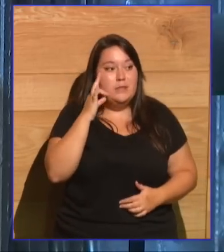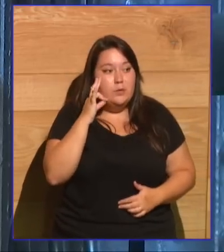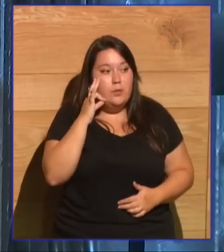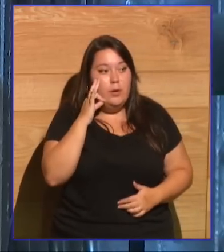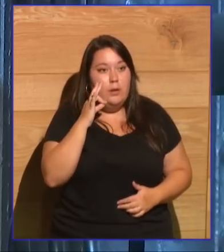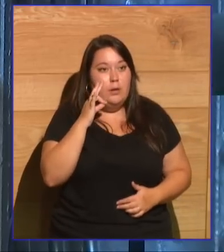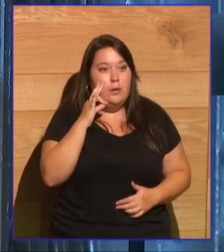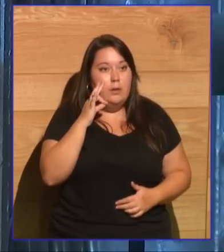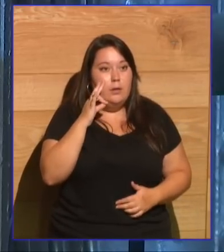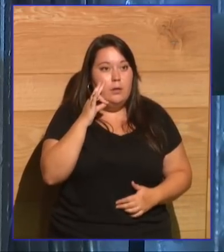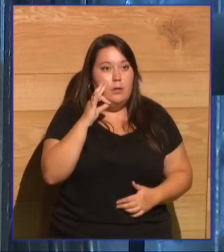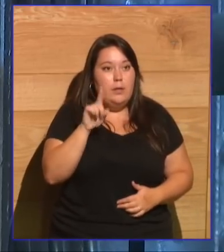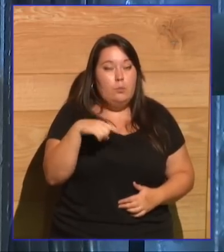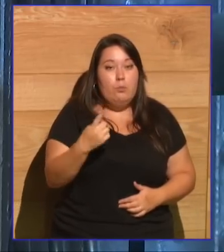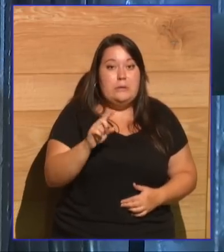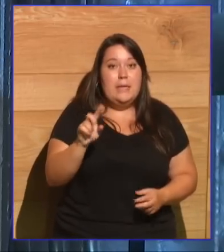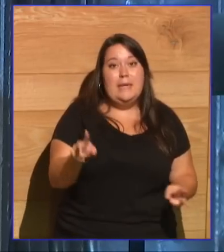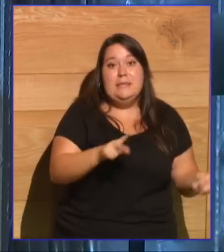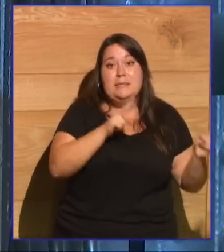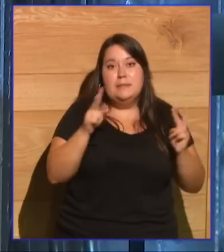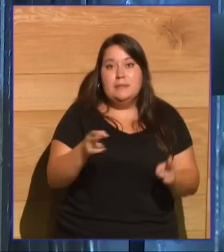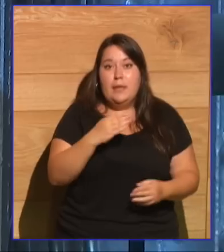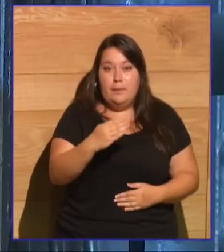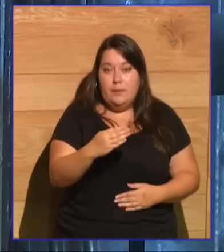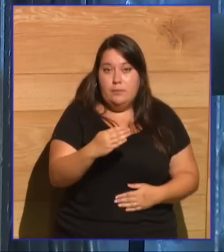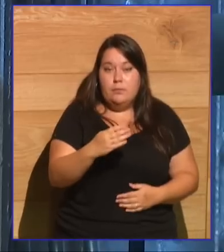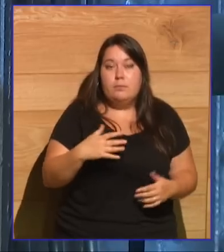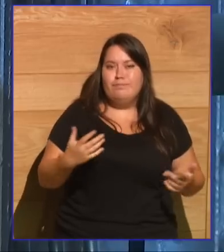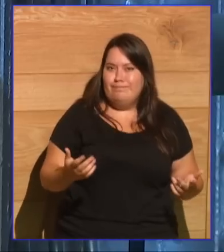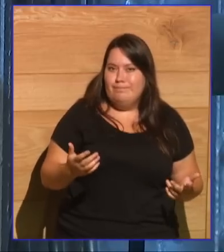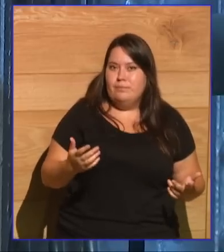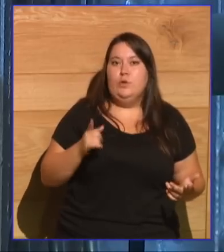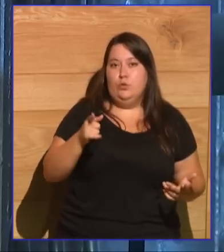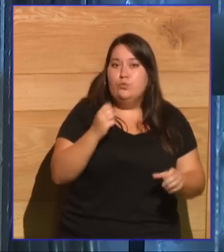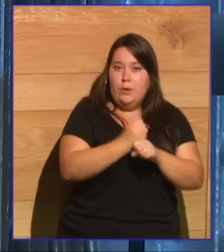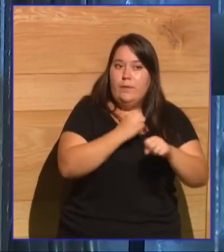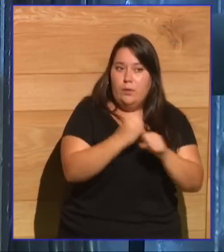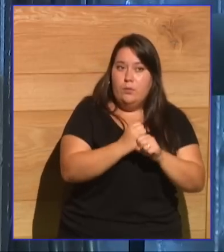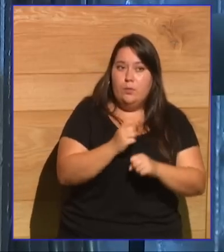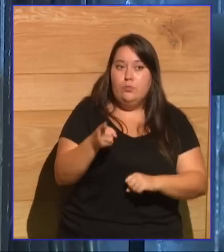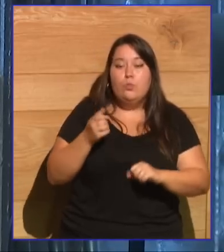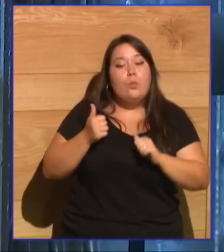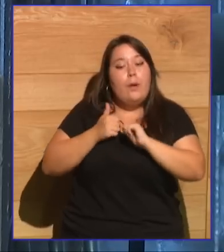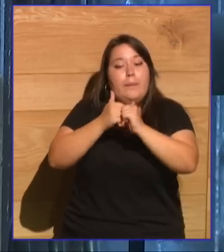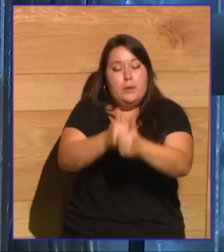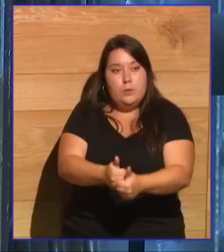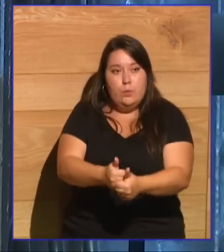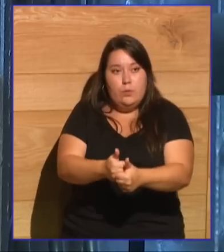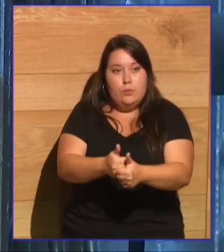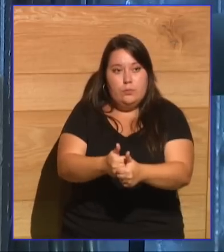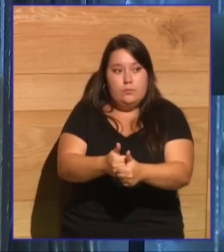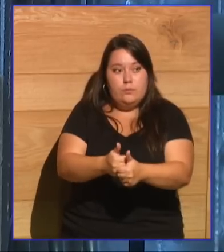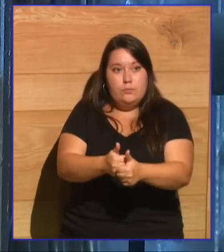raiders idea esto serie b pero hija mía si es tu trabajo si tú te das cuenta lo que han hecho con con esa persecución de